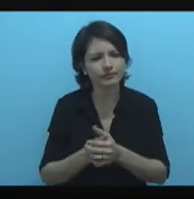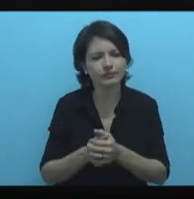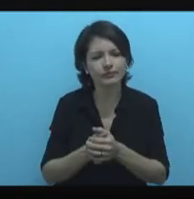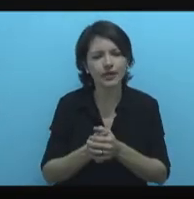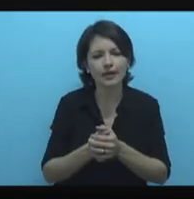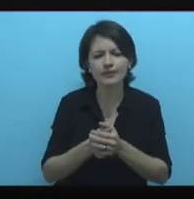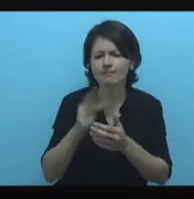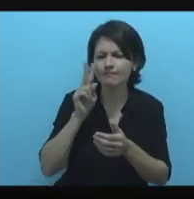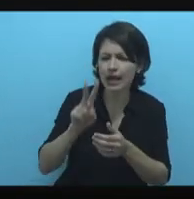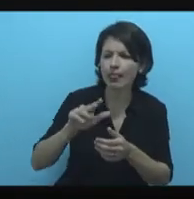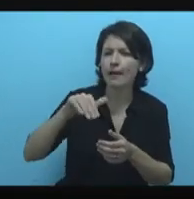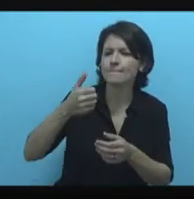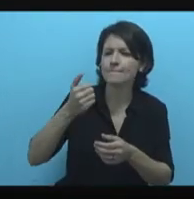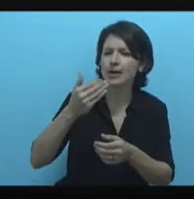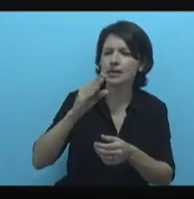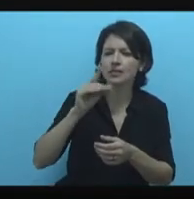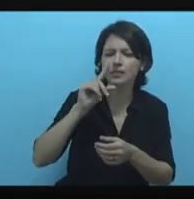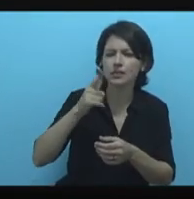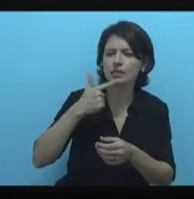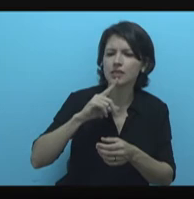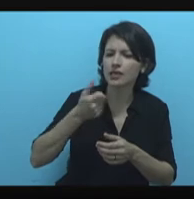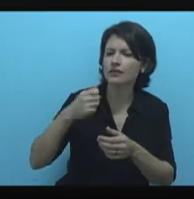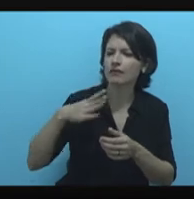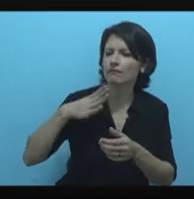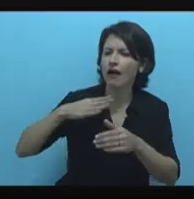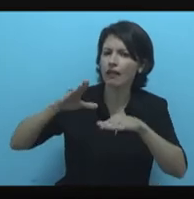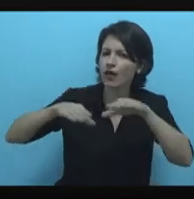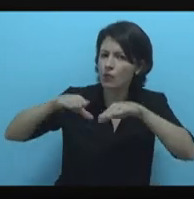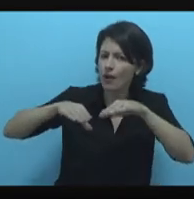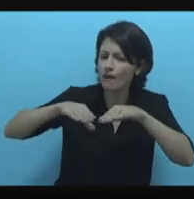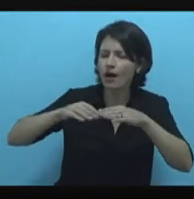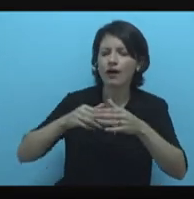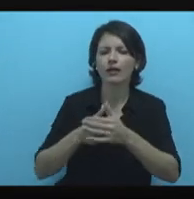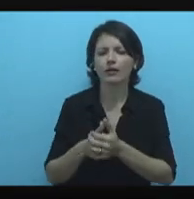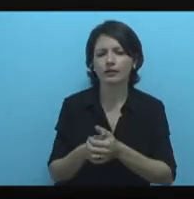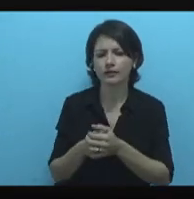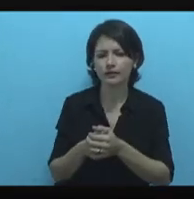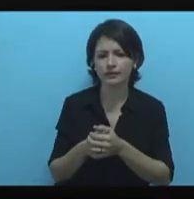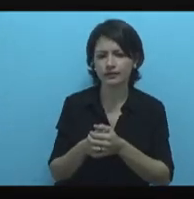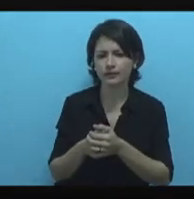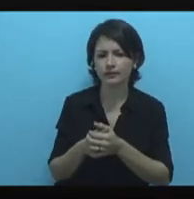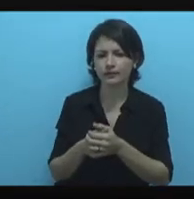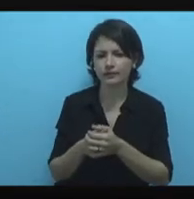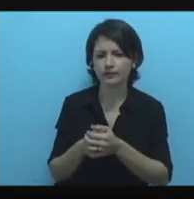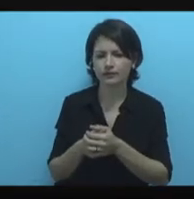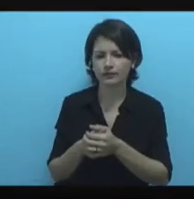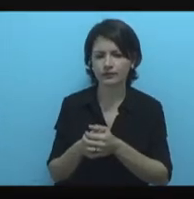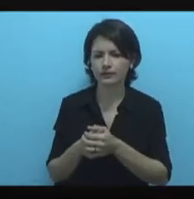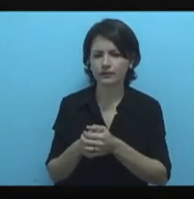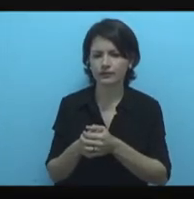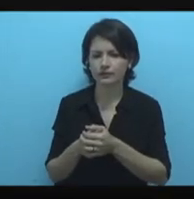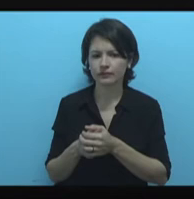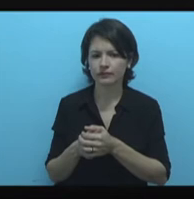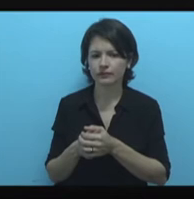la falta de equidad y todas aquellas como decía antes todas aquellas necesidades que hoy tenemos